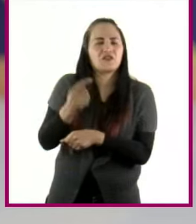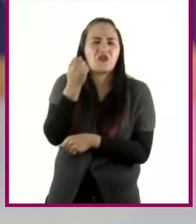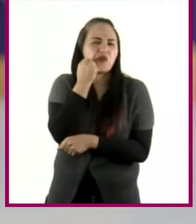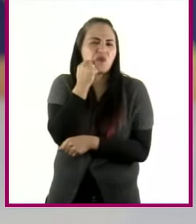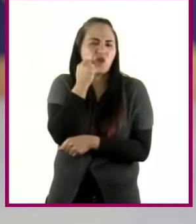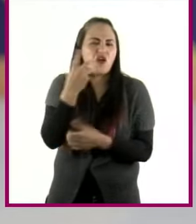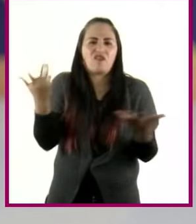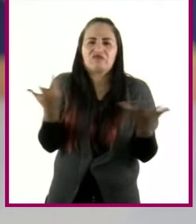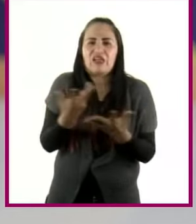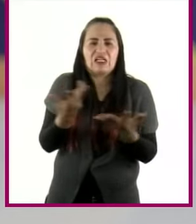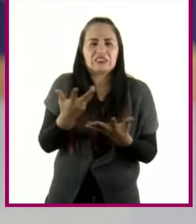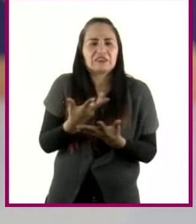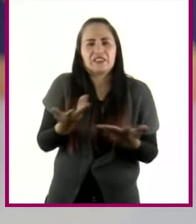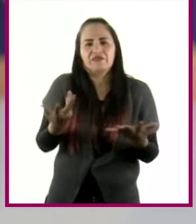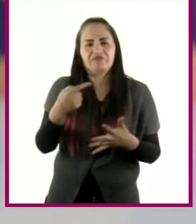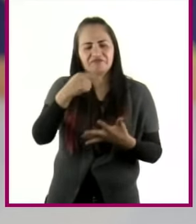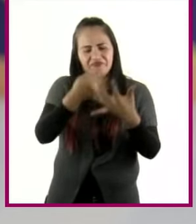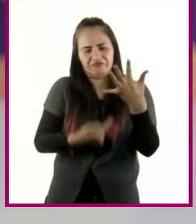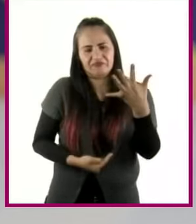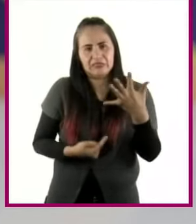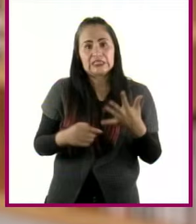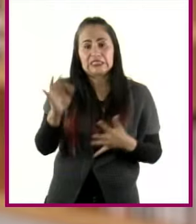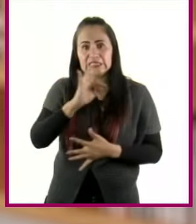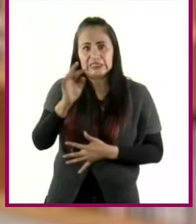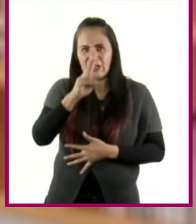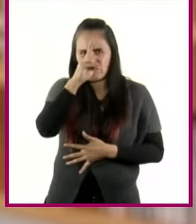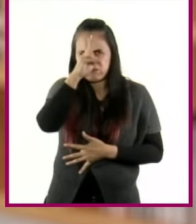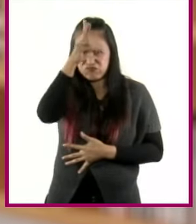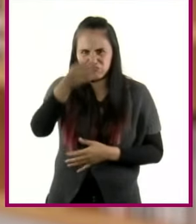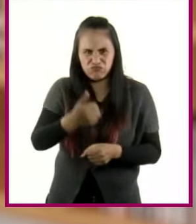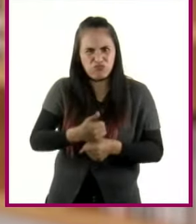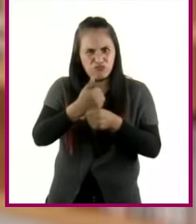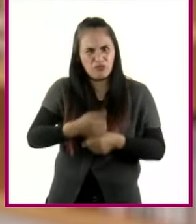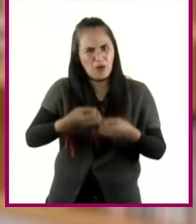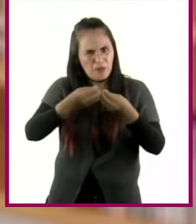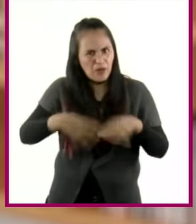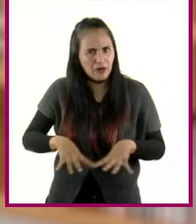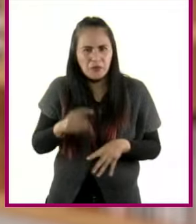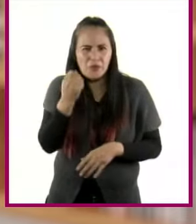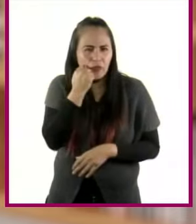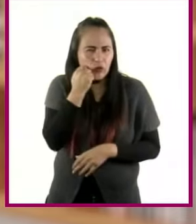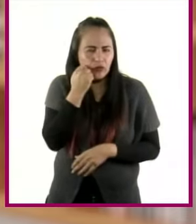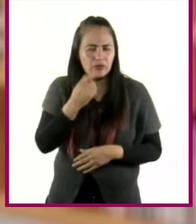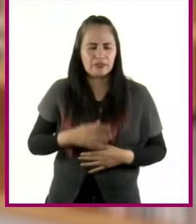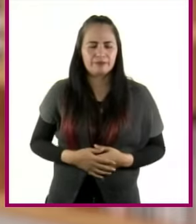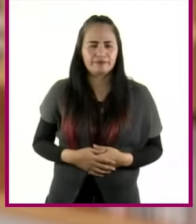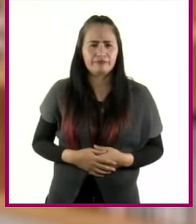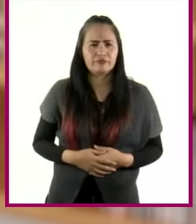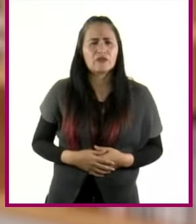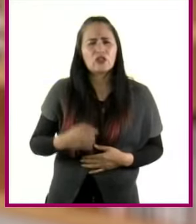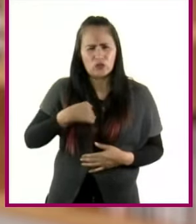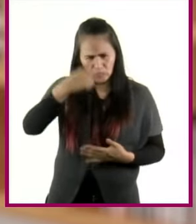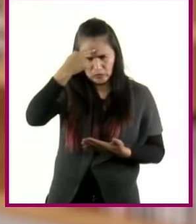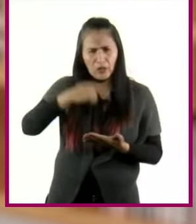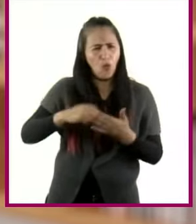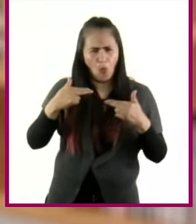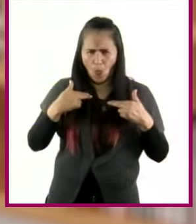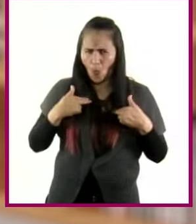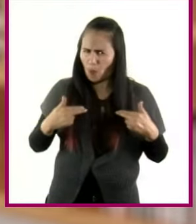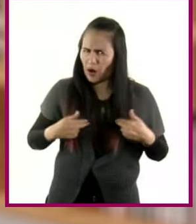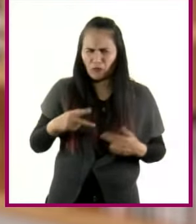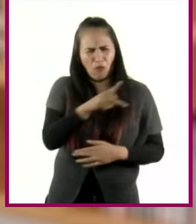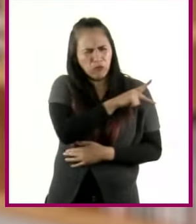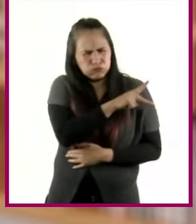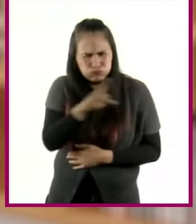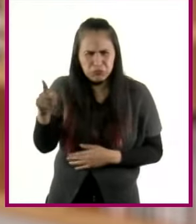hacer. Incluso usar la violencia. Pues yo sigo creyendo que todos los seres humanos somos iguales. Tenemos